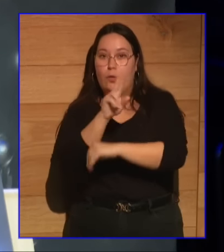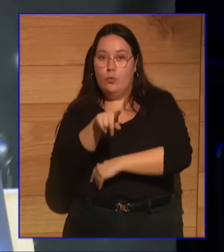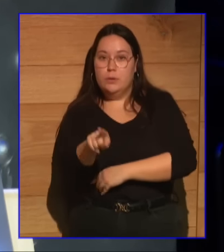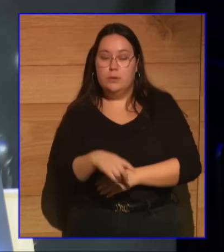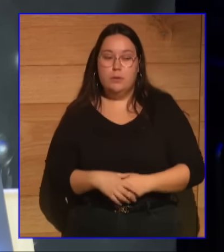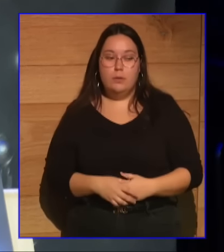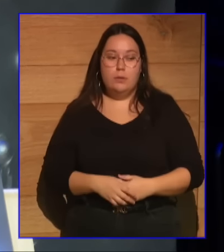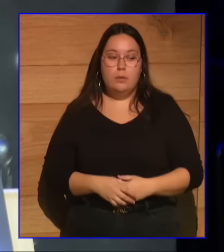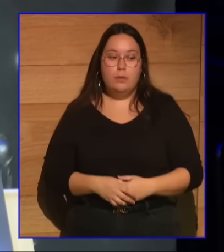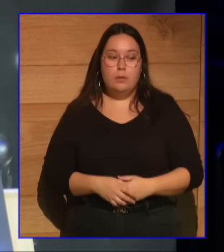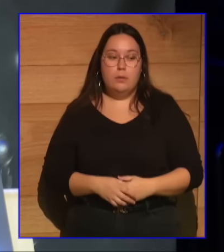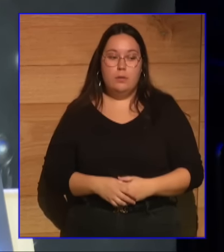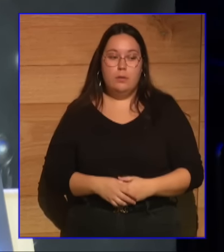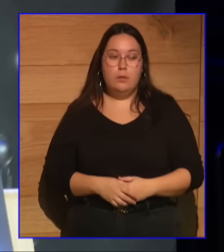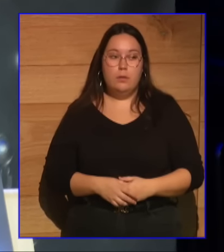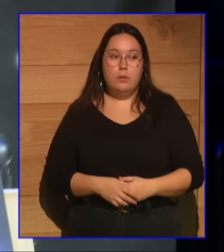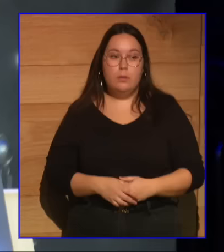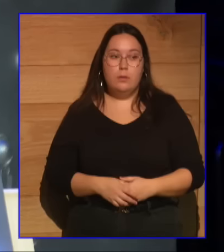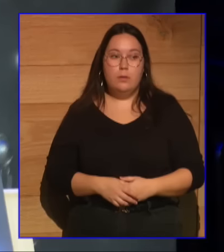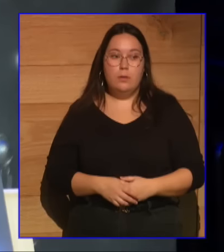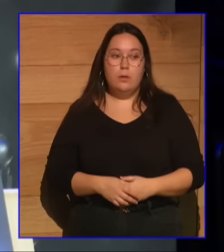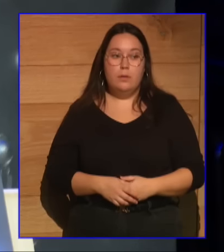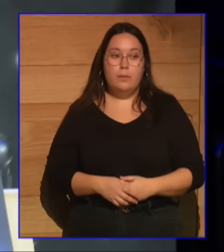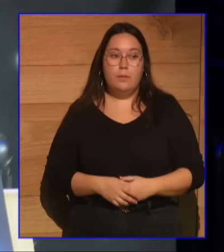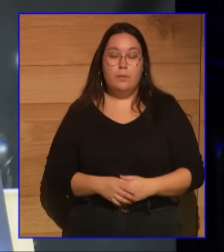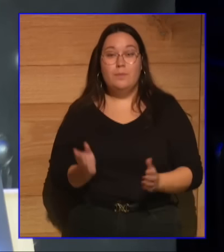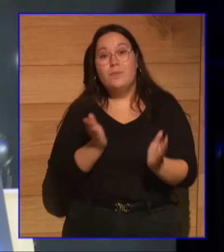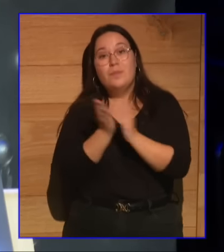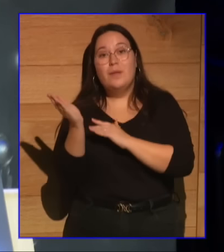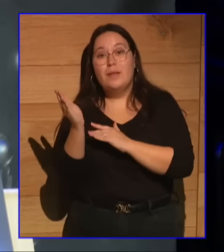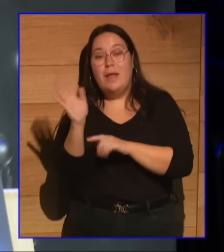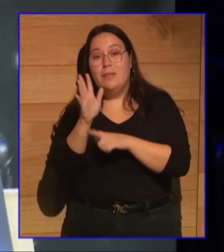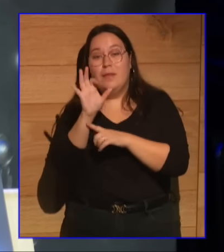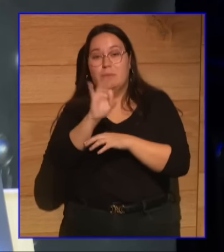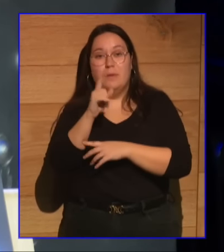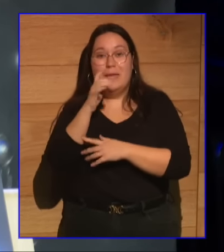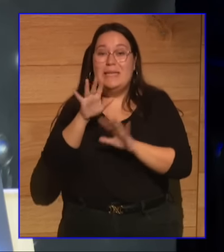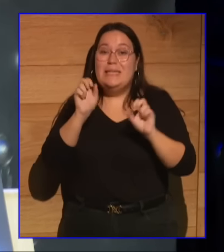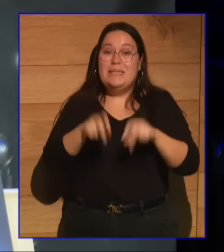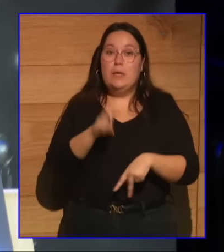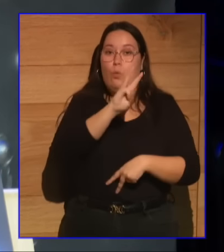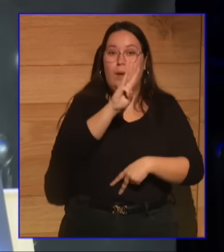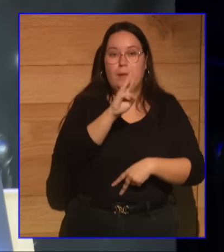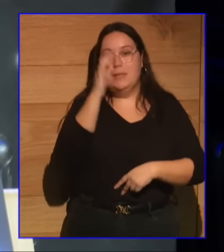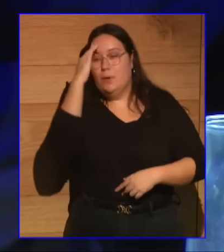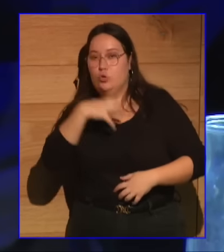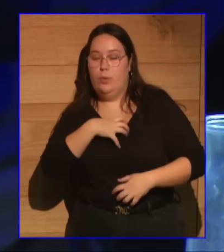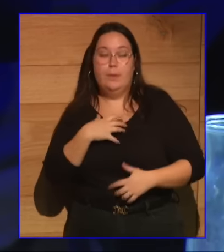se pega. No hay manera de imaginar el cine de Spielberg sin Williams. ¿Y tenéis